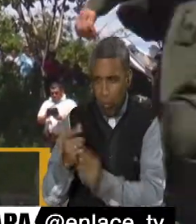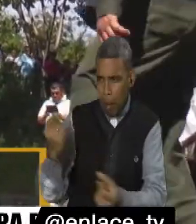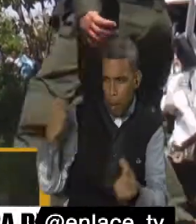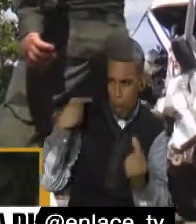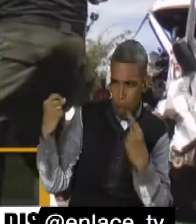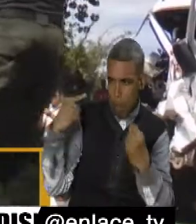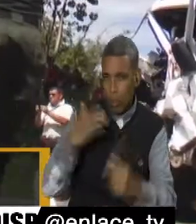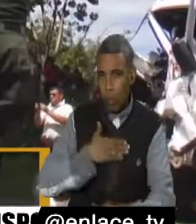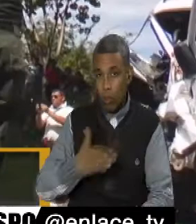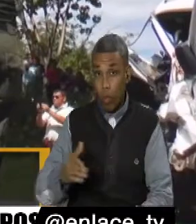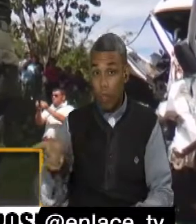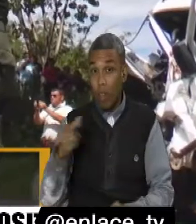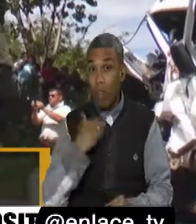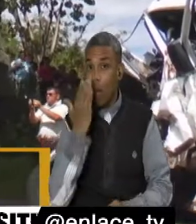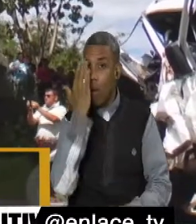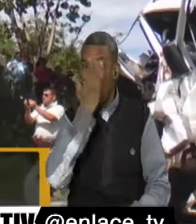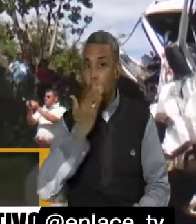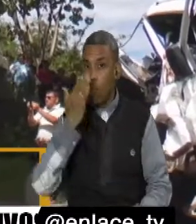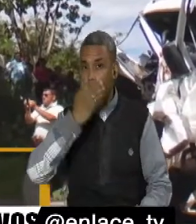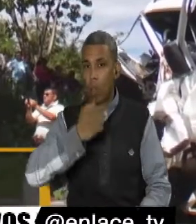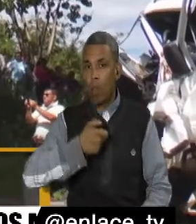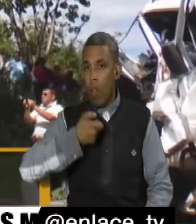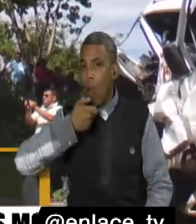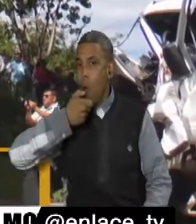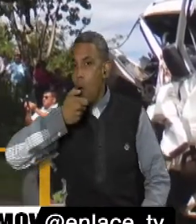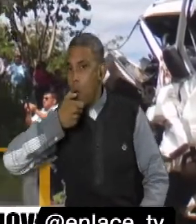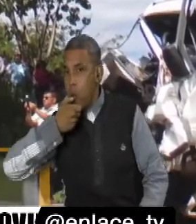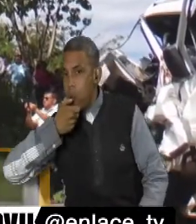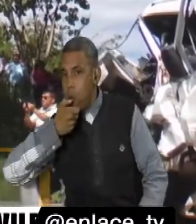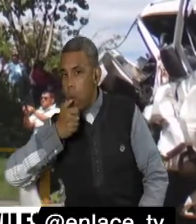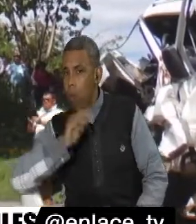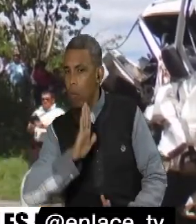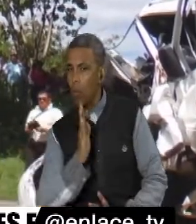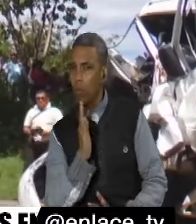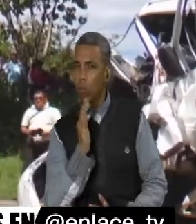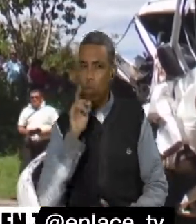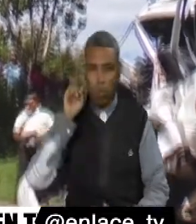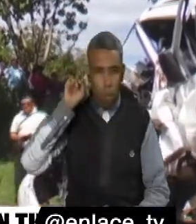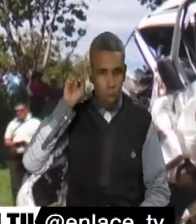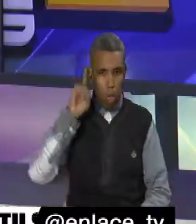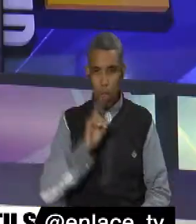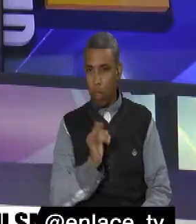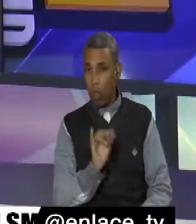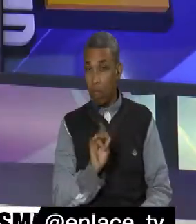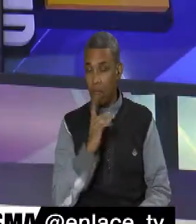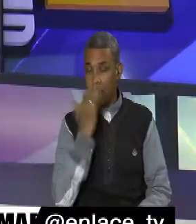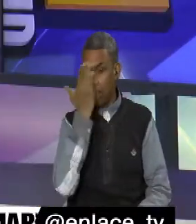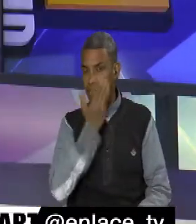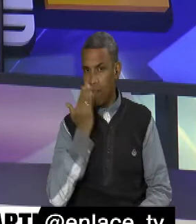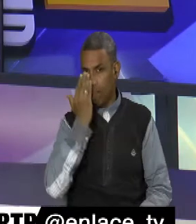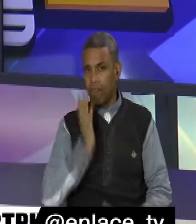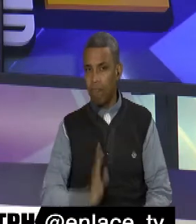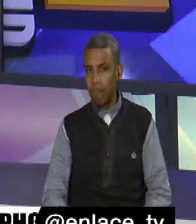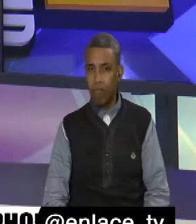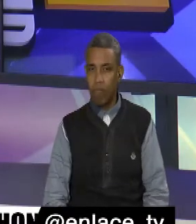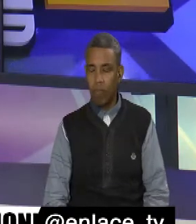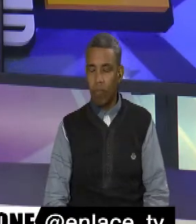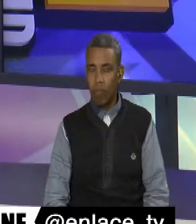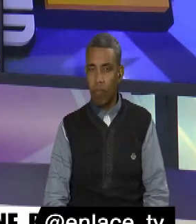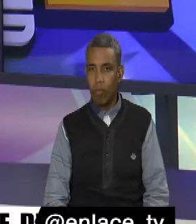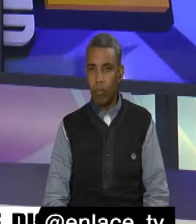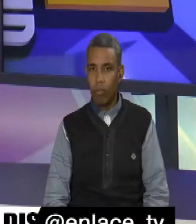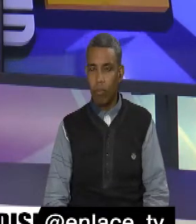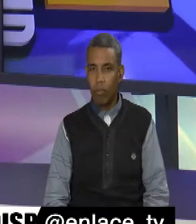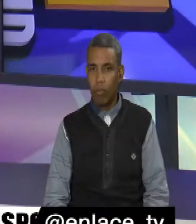prueba de alcoholemia cuyo resultado será vinculado a la investigación. Dos de los cinco heridos del